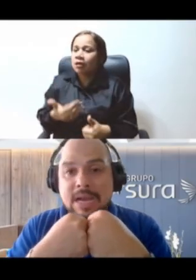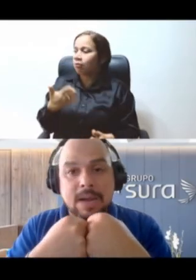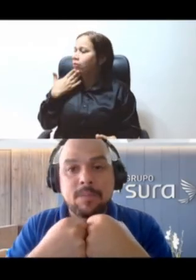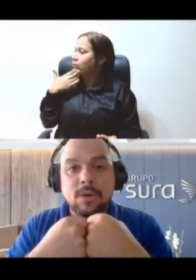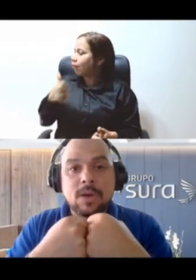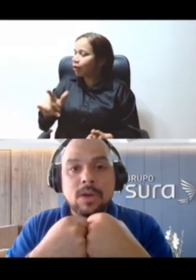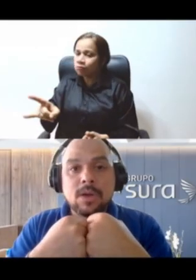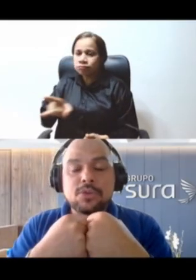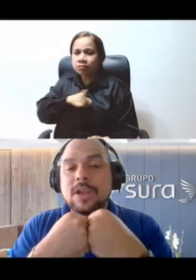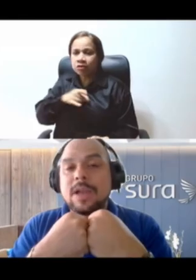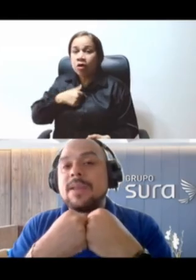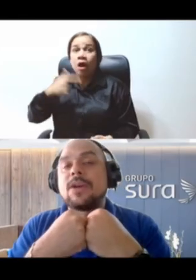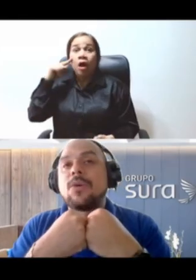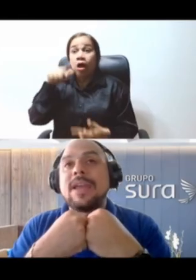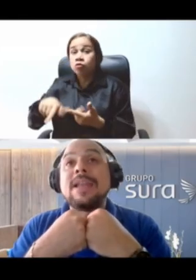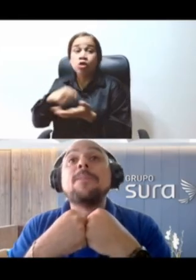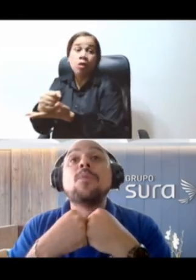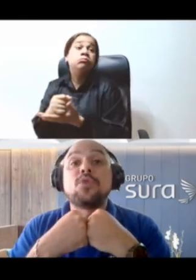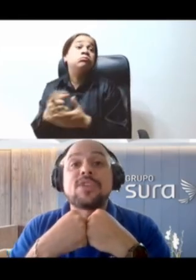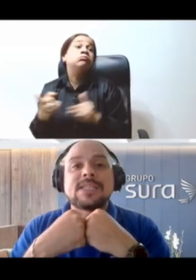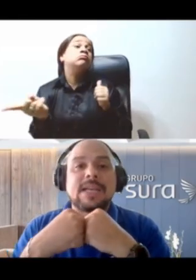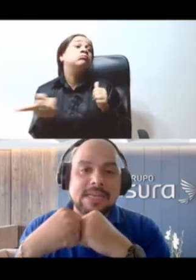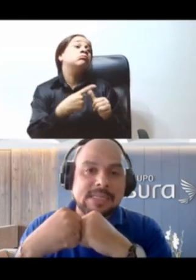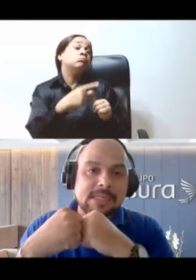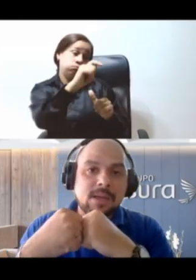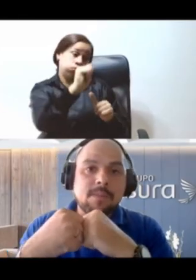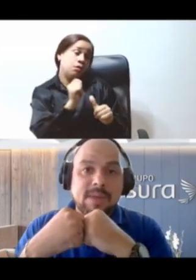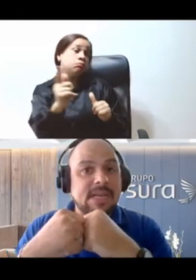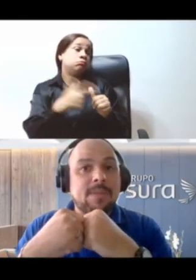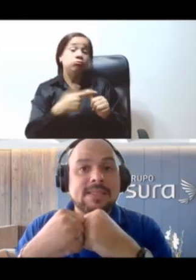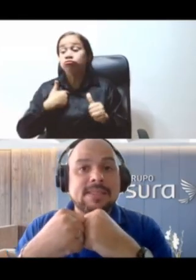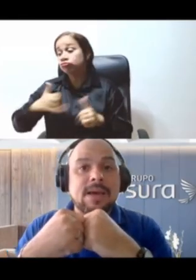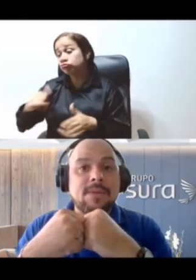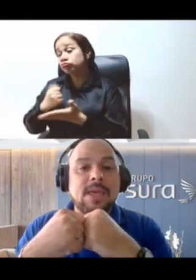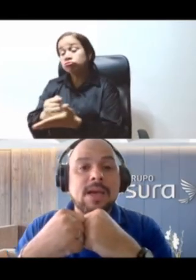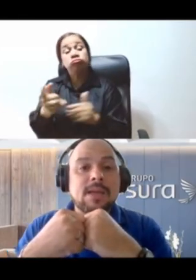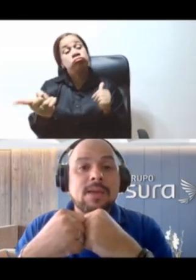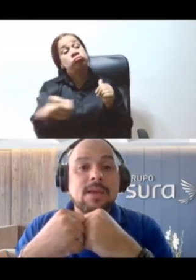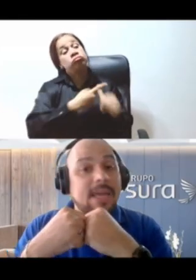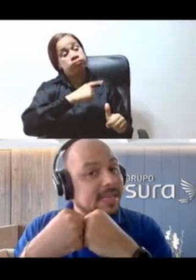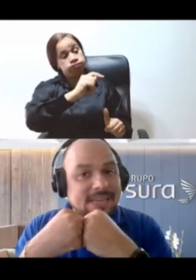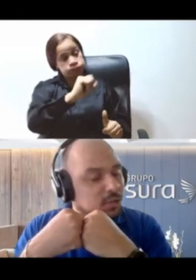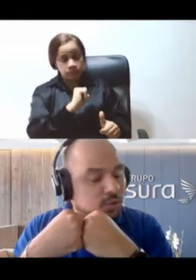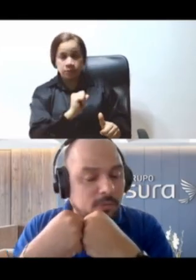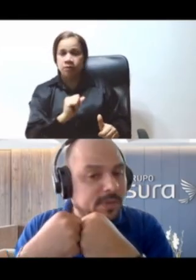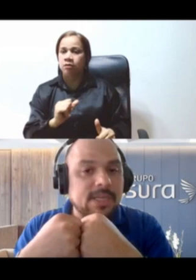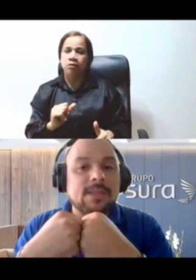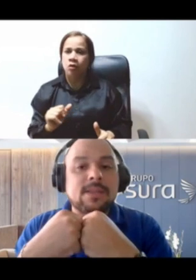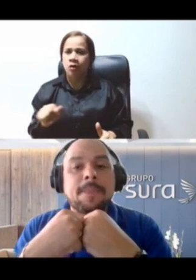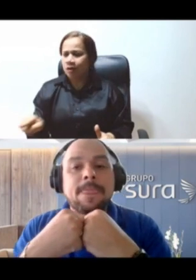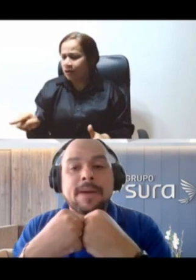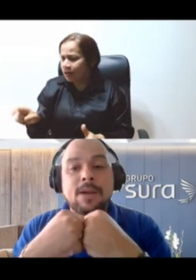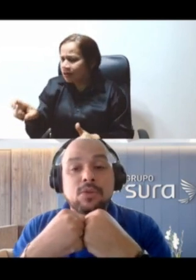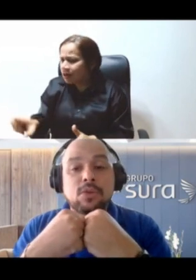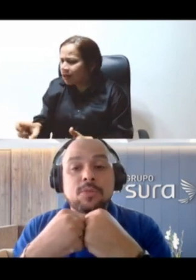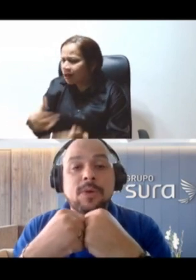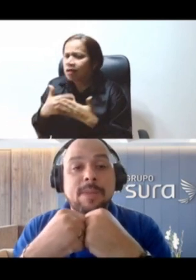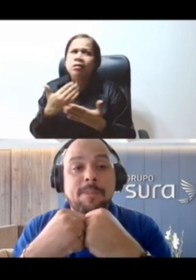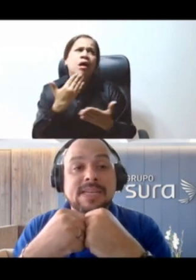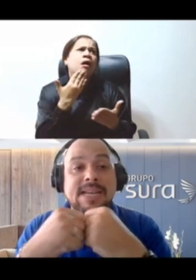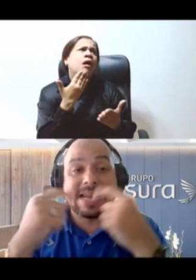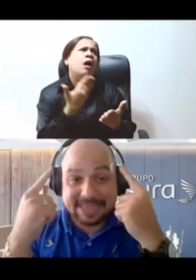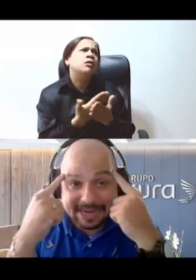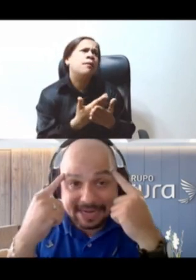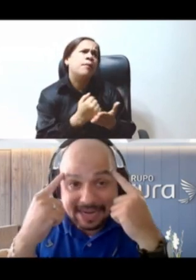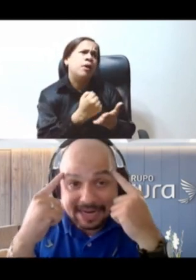ni material a cambio. Solamente con el muchas gracias, me salvaste la vida, es suficiente para